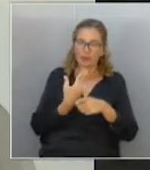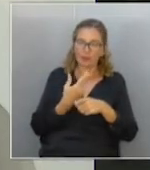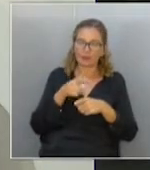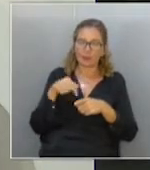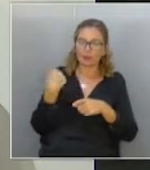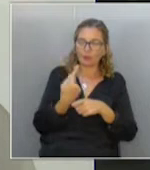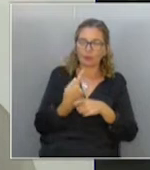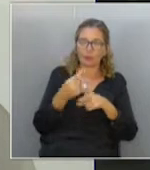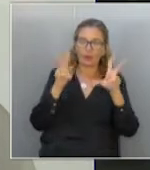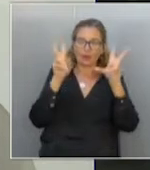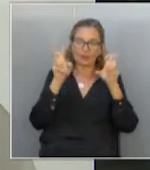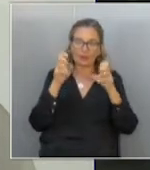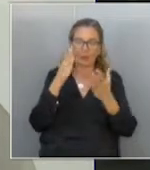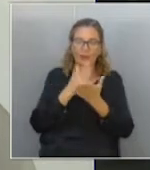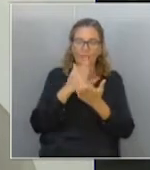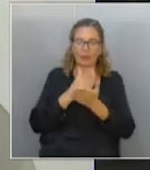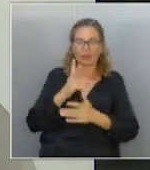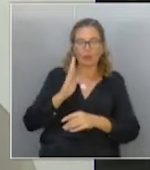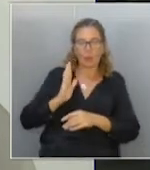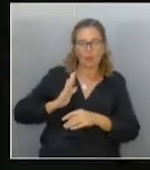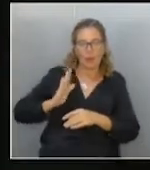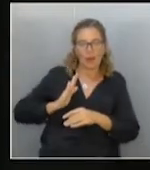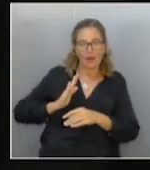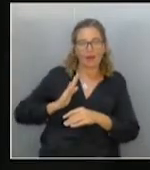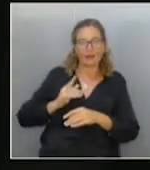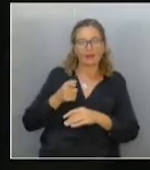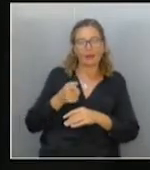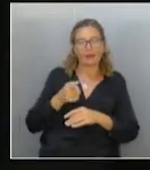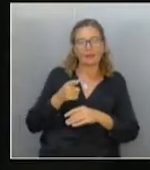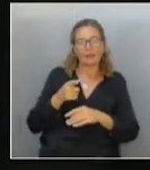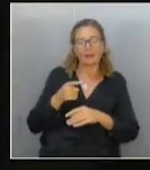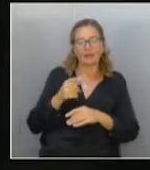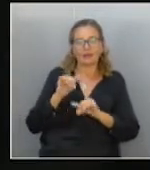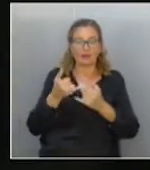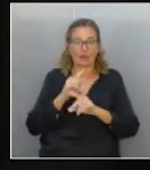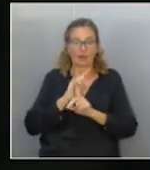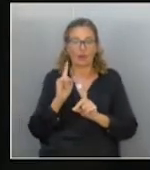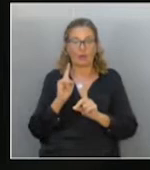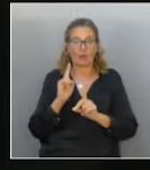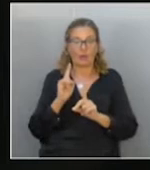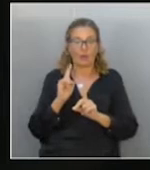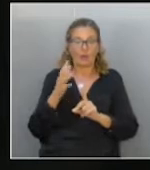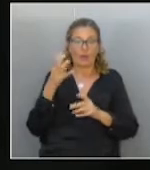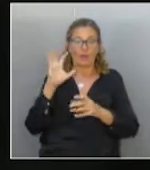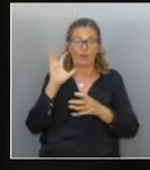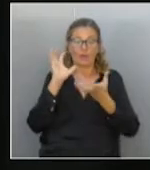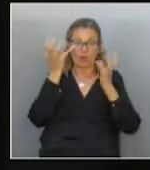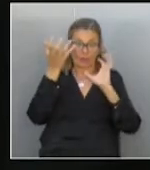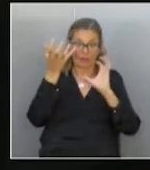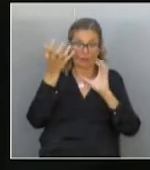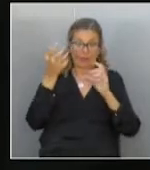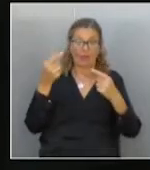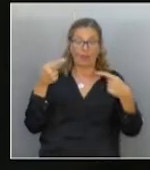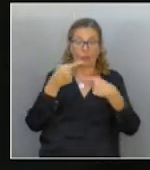todo lo que tiene que ver con los derechos de la mujer. Y para que, bueno, ya no haya más violencia también hacia